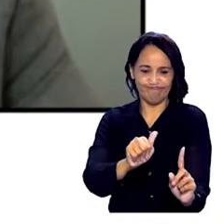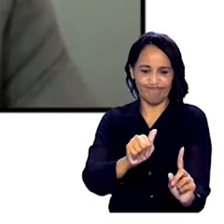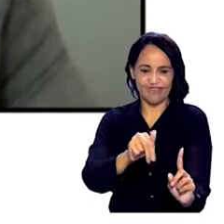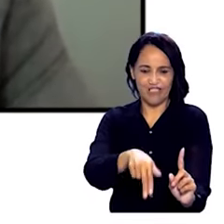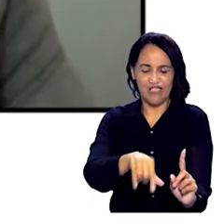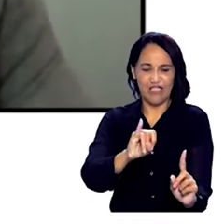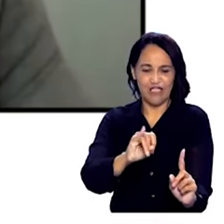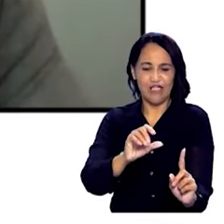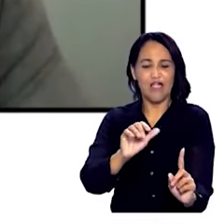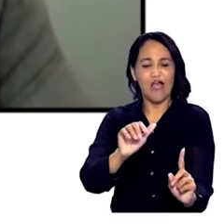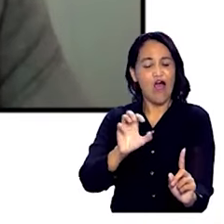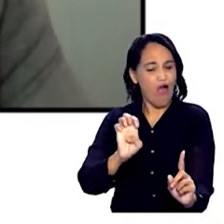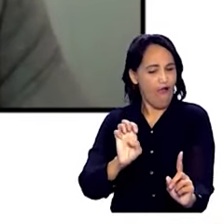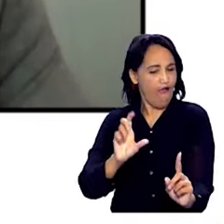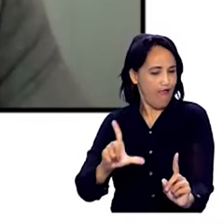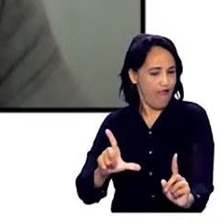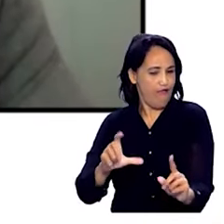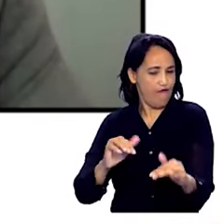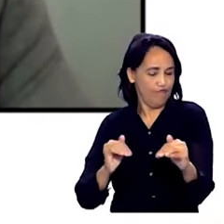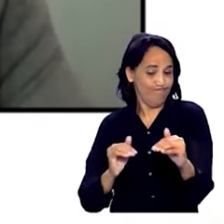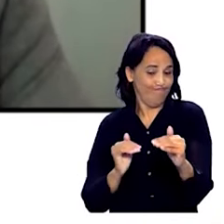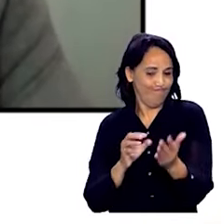prentes mitig